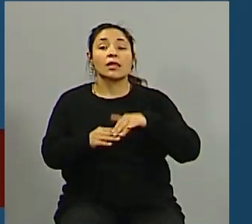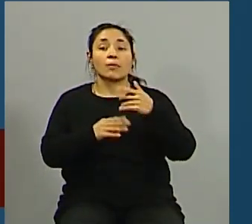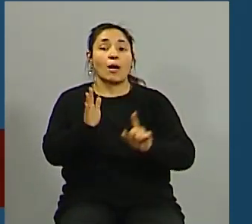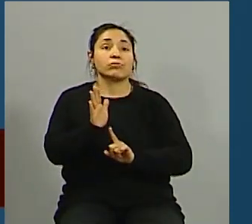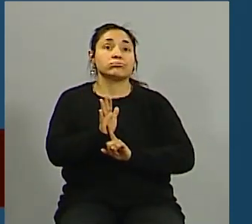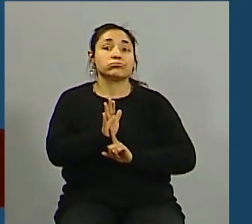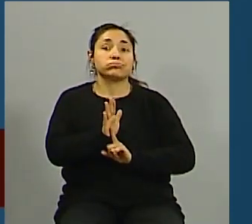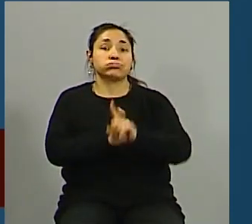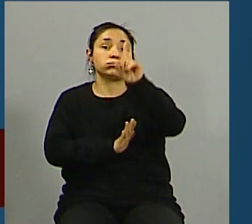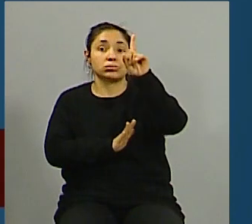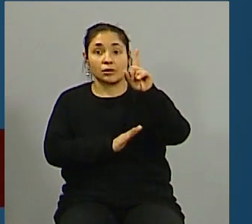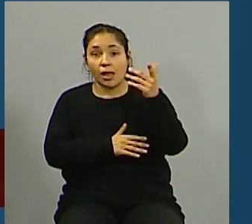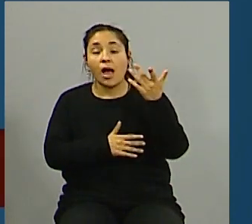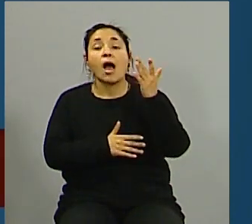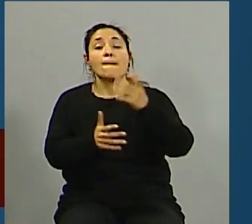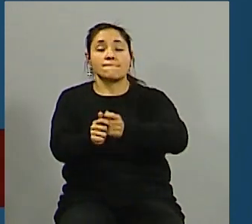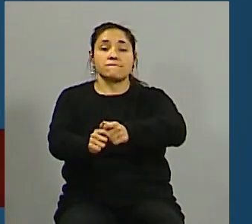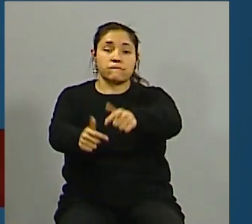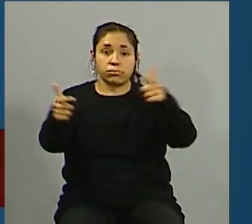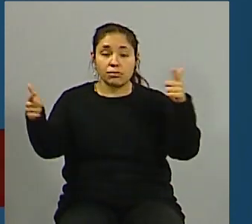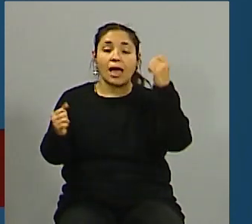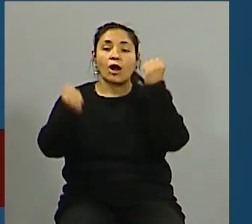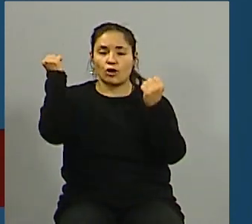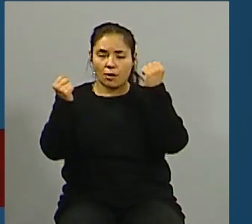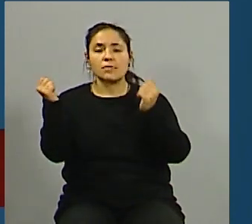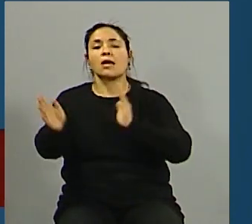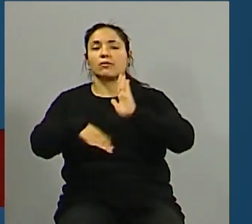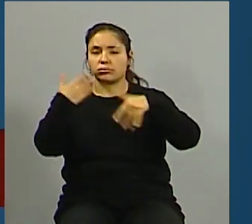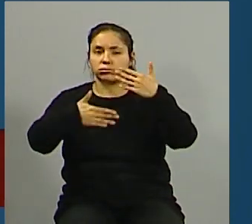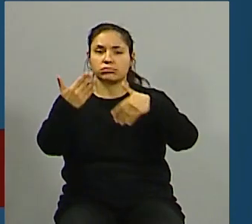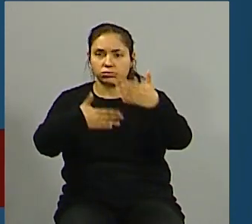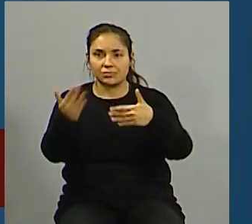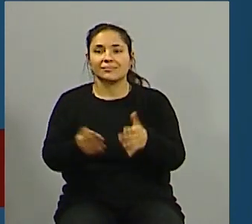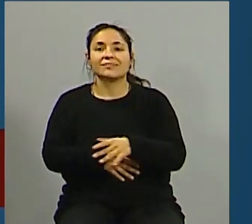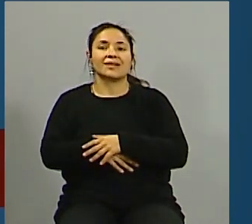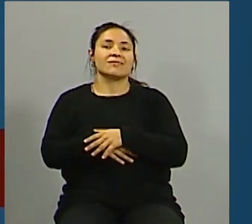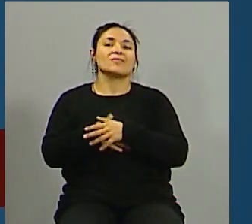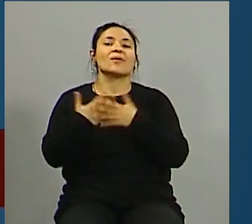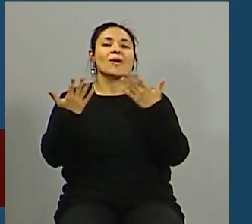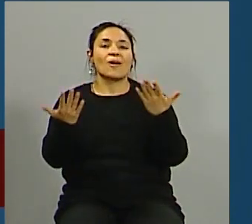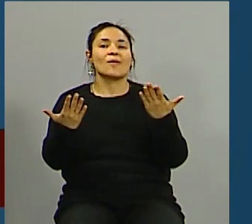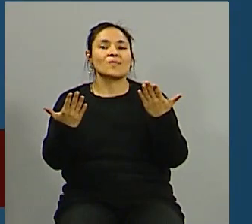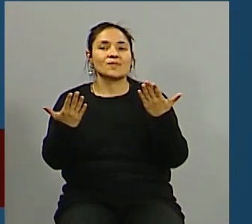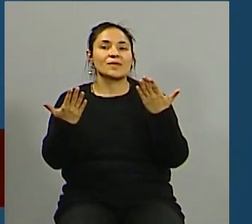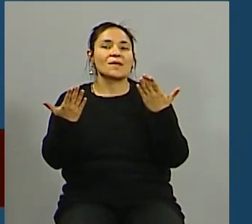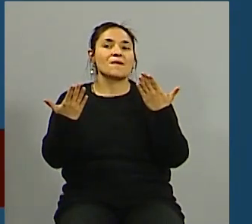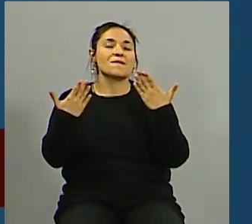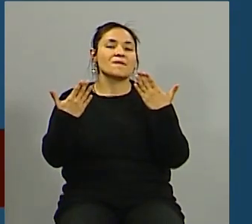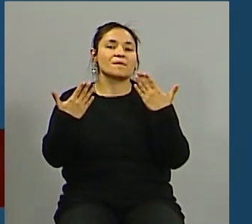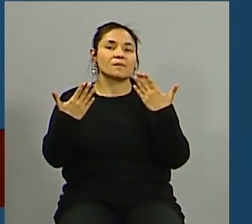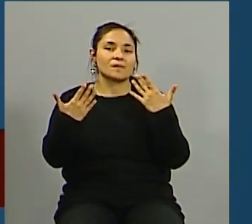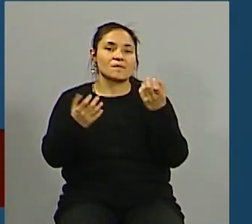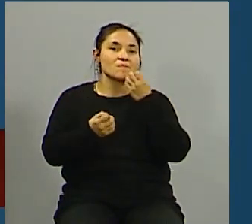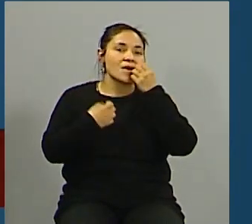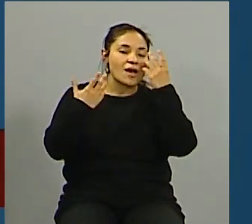rebote importante que generó un aumento en la actividad económica, en ese como veranito, por así decirle, que se dio entre la